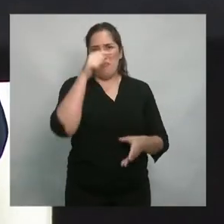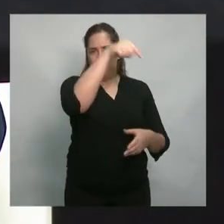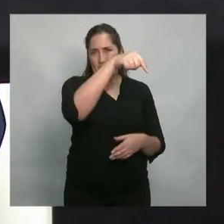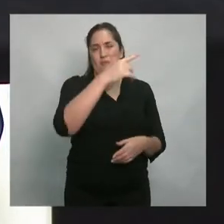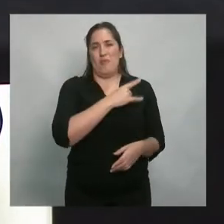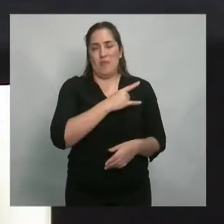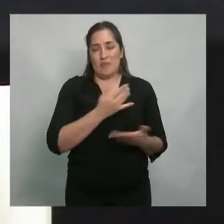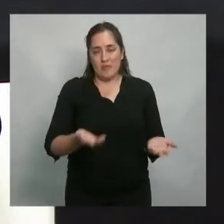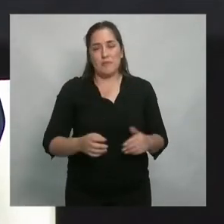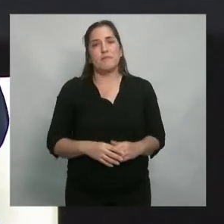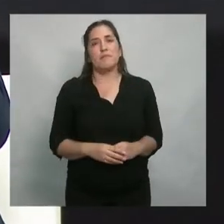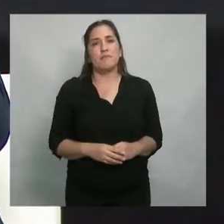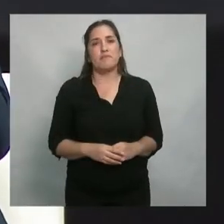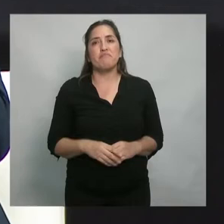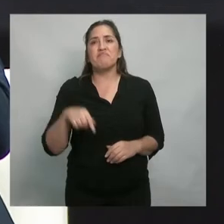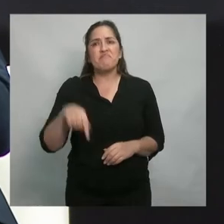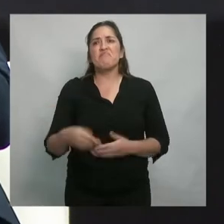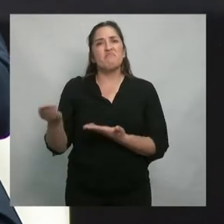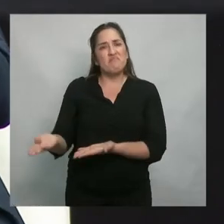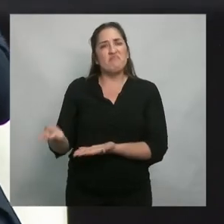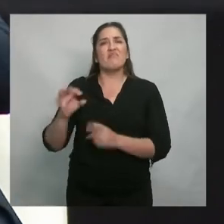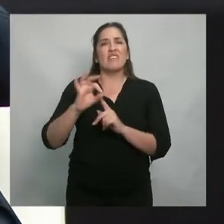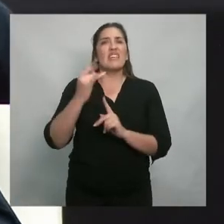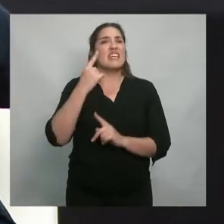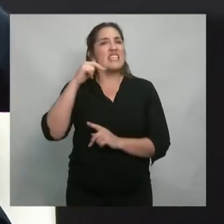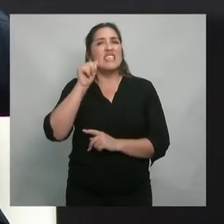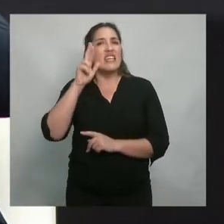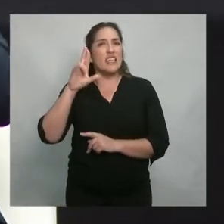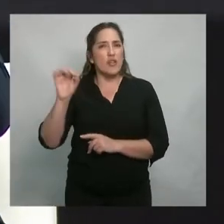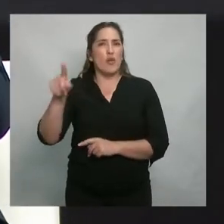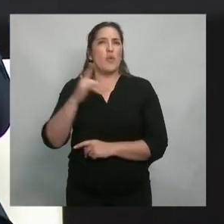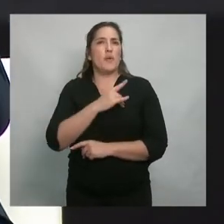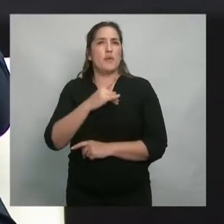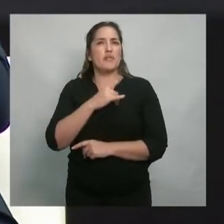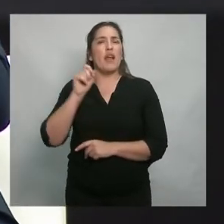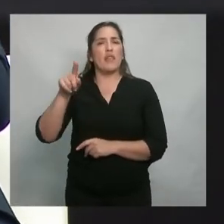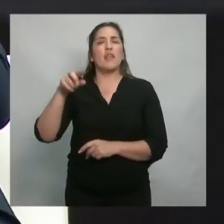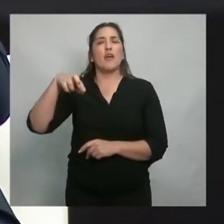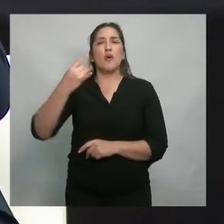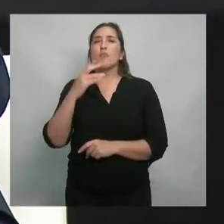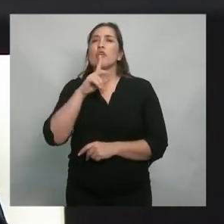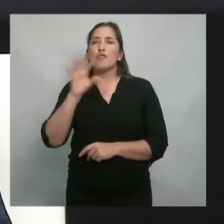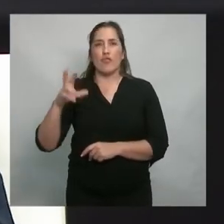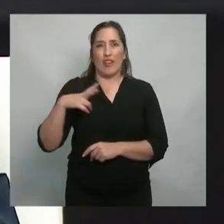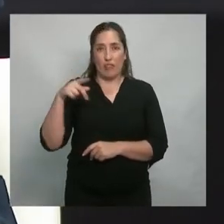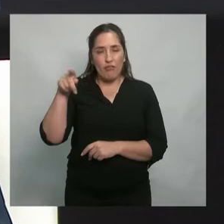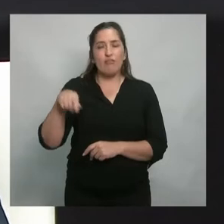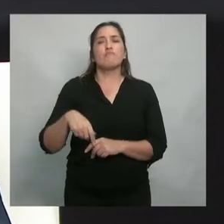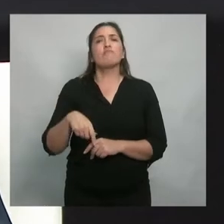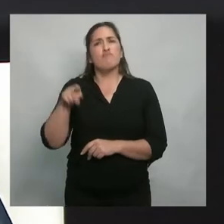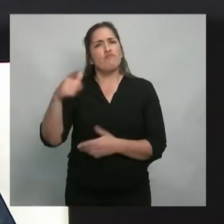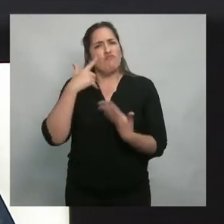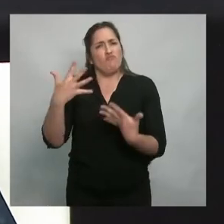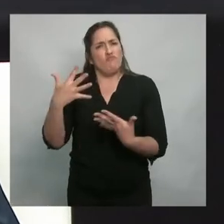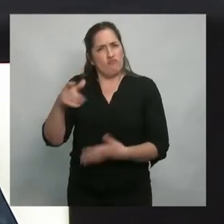Con nosotros hoy están Ángel Chuco Quintero, catedrático de la Universidad de Puerto Rico, que es un bien